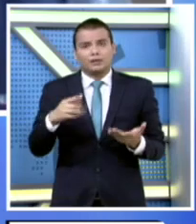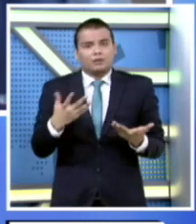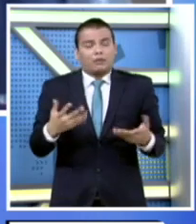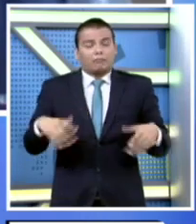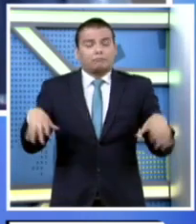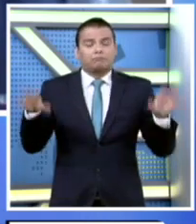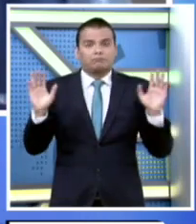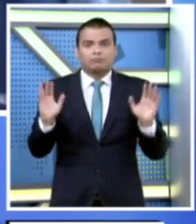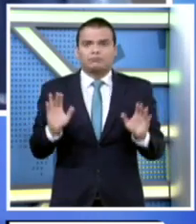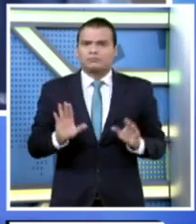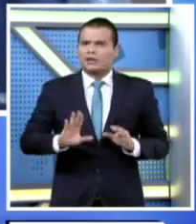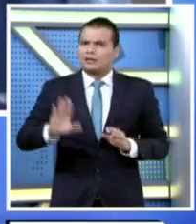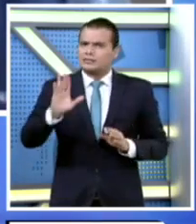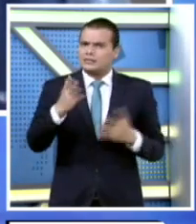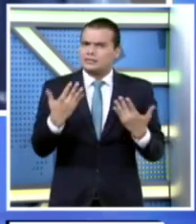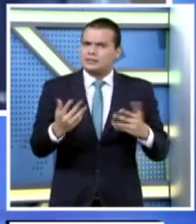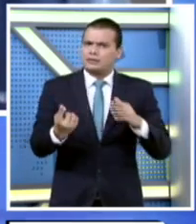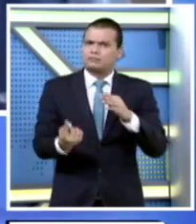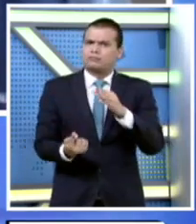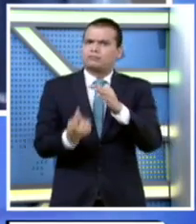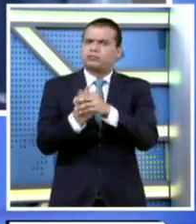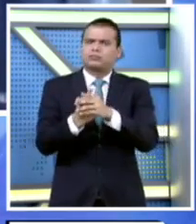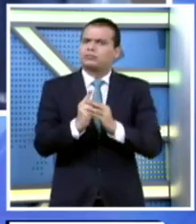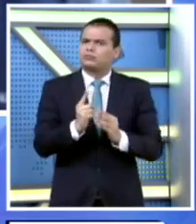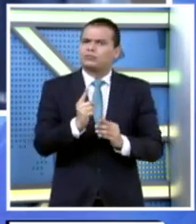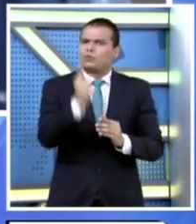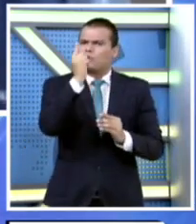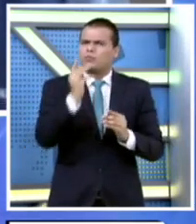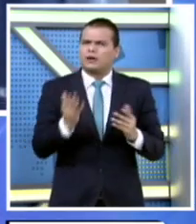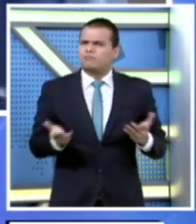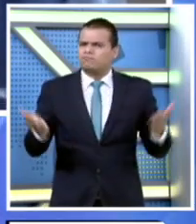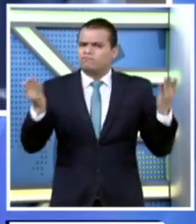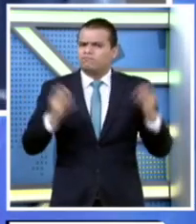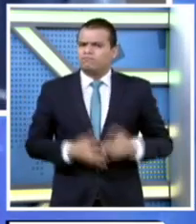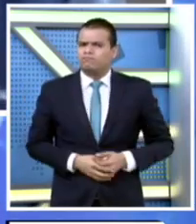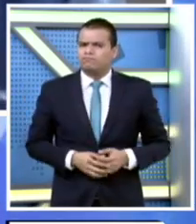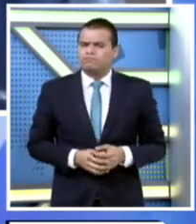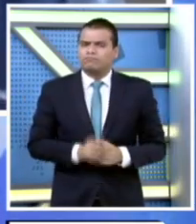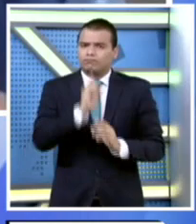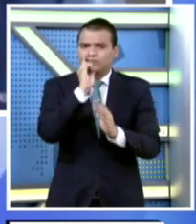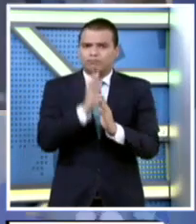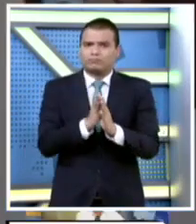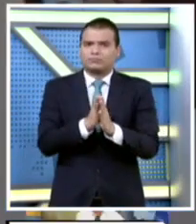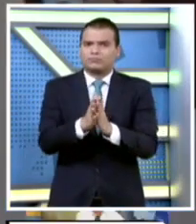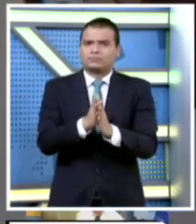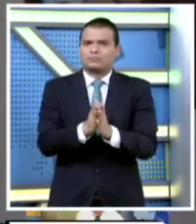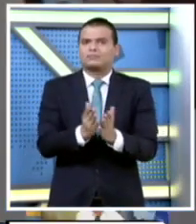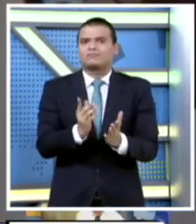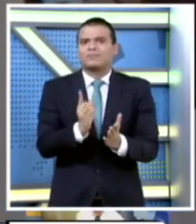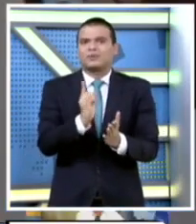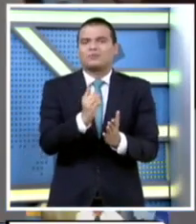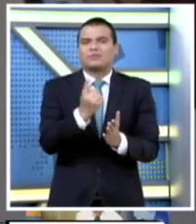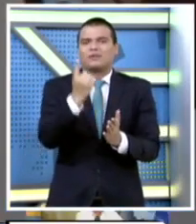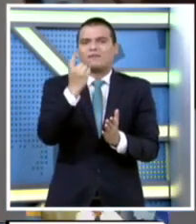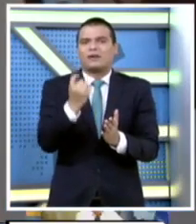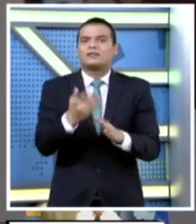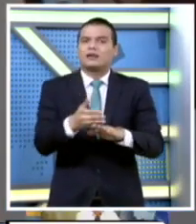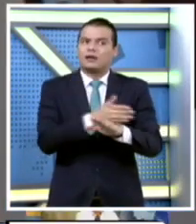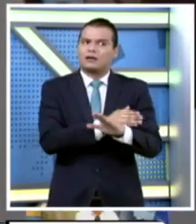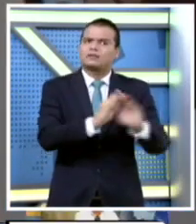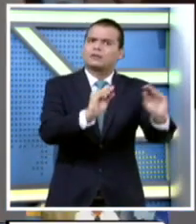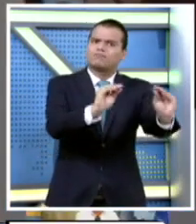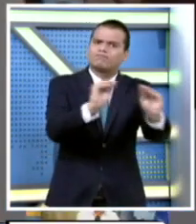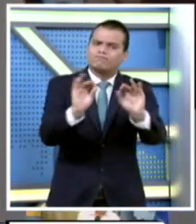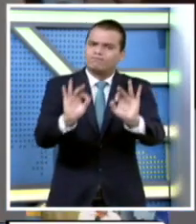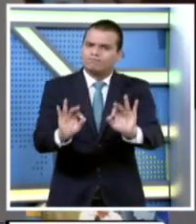riesgosos que ponen la vida de tantas personas en peligro? Creo que es a la ausencia de haber forjado ciudadanos